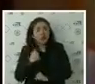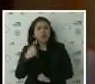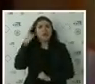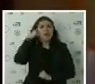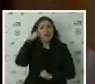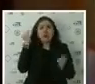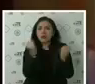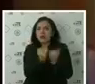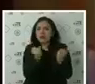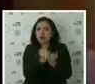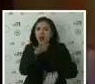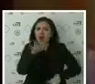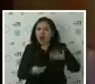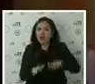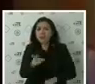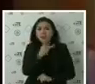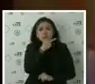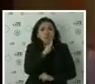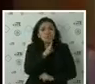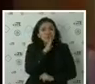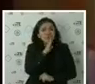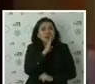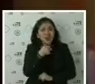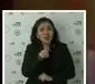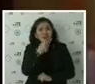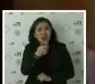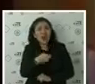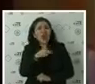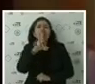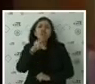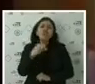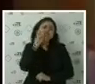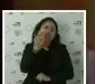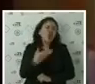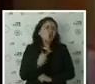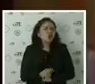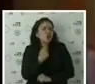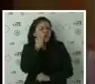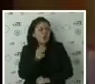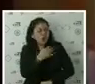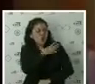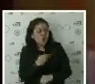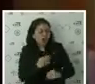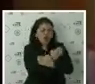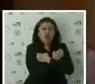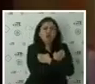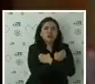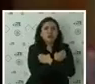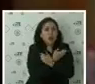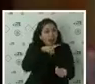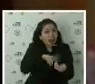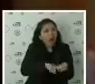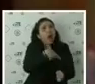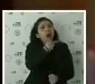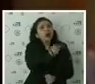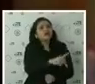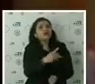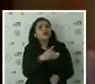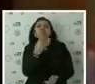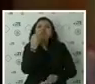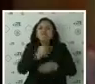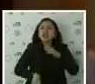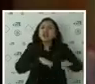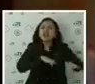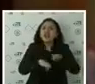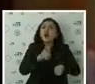que muchas veces ese padre de familia que hemos dicho no quiere o no le importa la educación de sus hijos, tal vez está viviendo una situación de desempleo